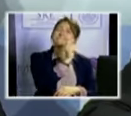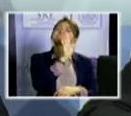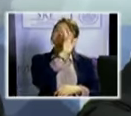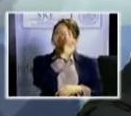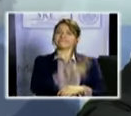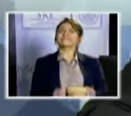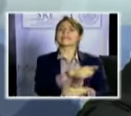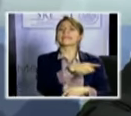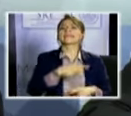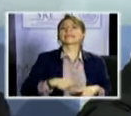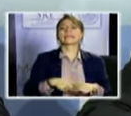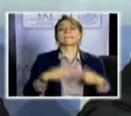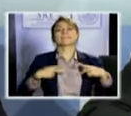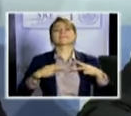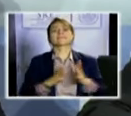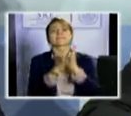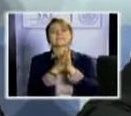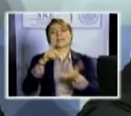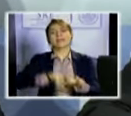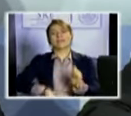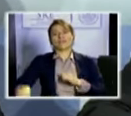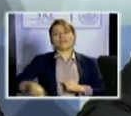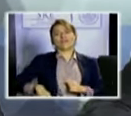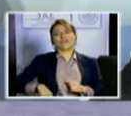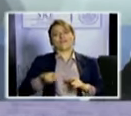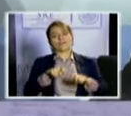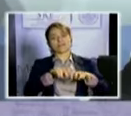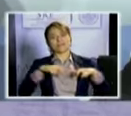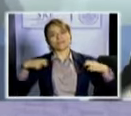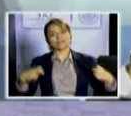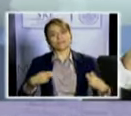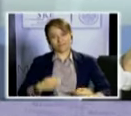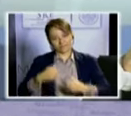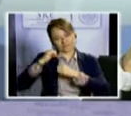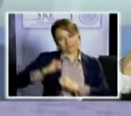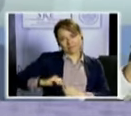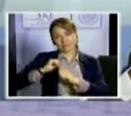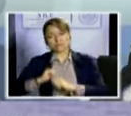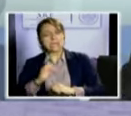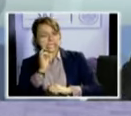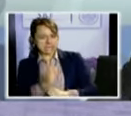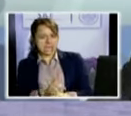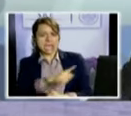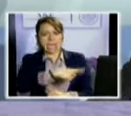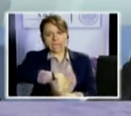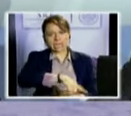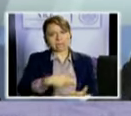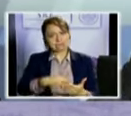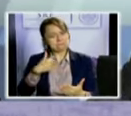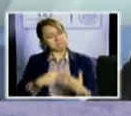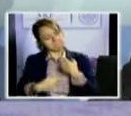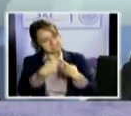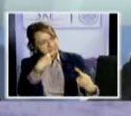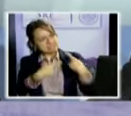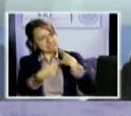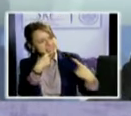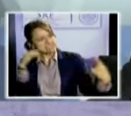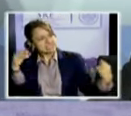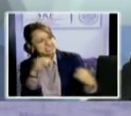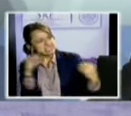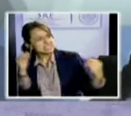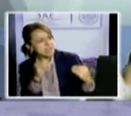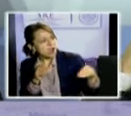donde a través de la Unión Interparlamentaria se han venido impulsando también debates que seguramente